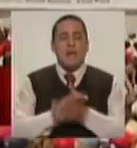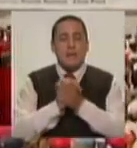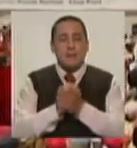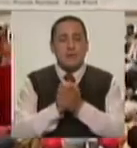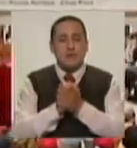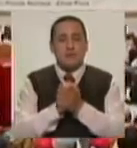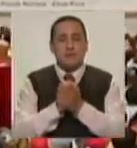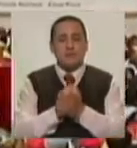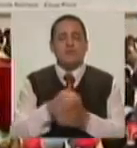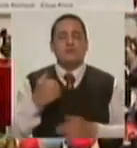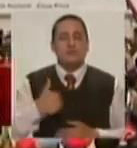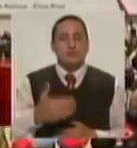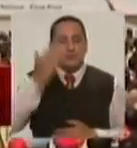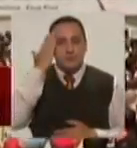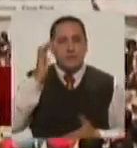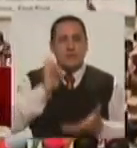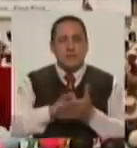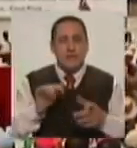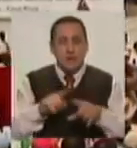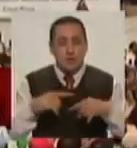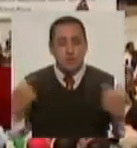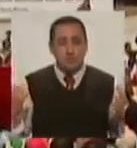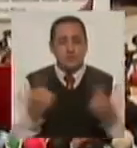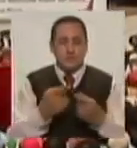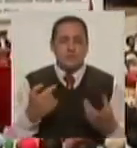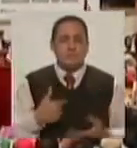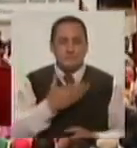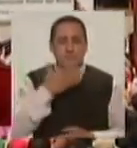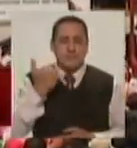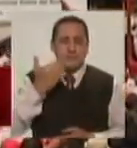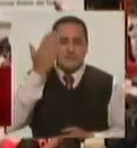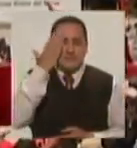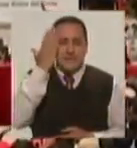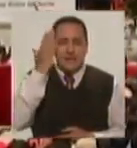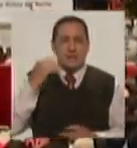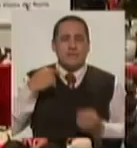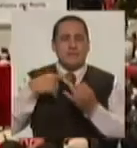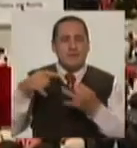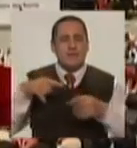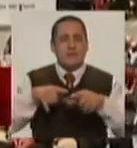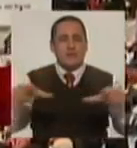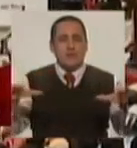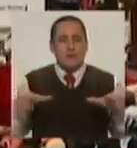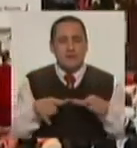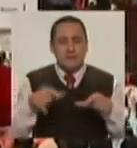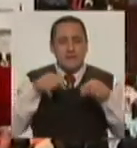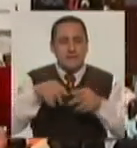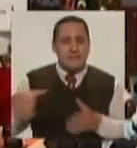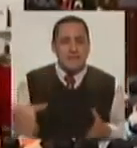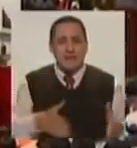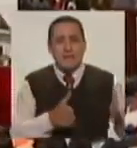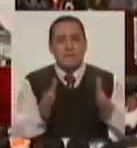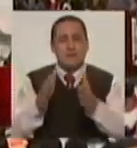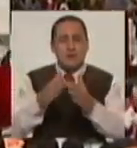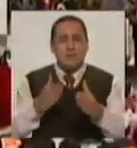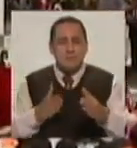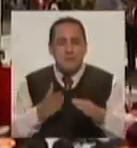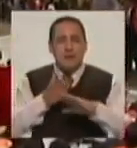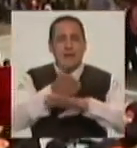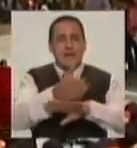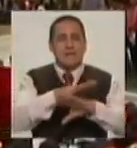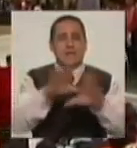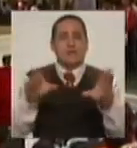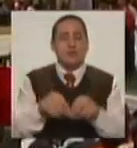Amigos, yo sé que ustedes, mejor que nosotros, saben por todas las zonas que esta carretera va a atravesar y